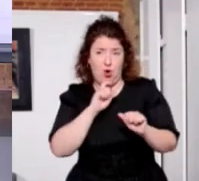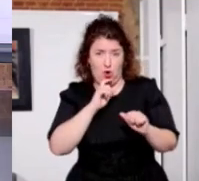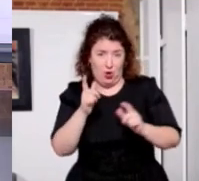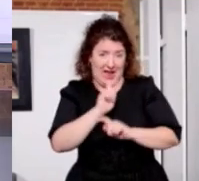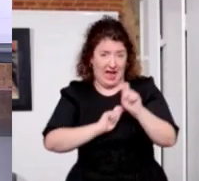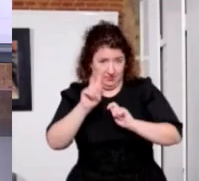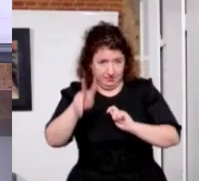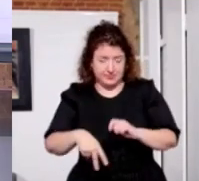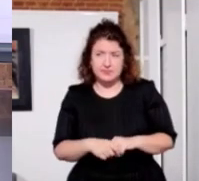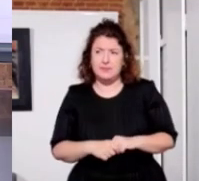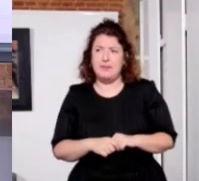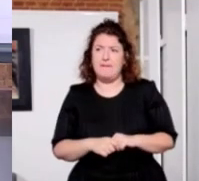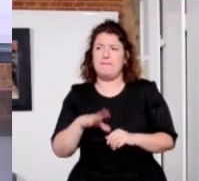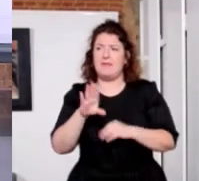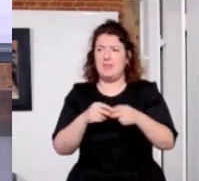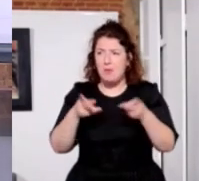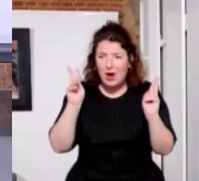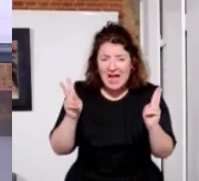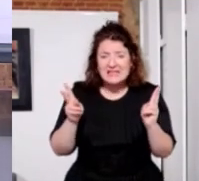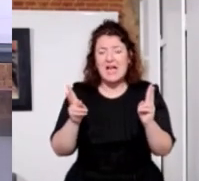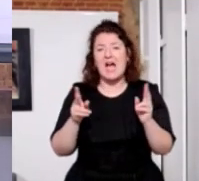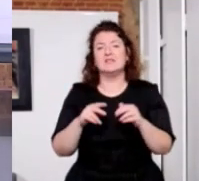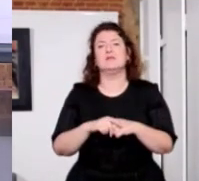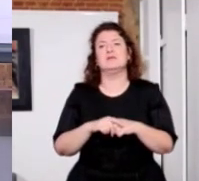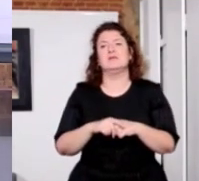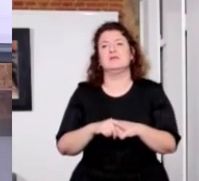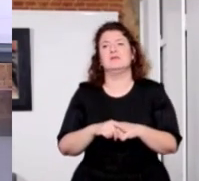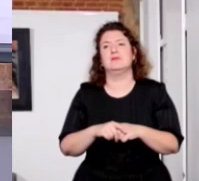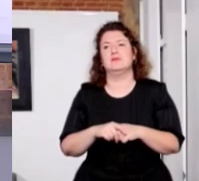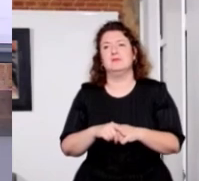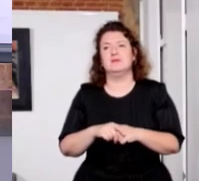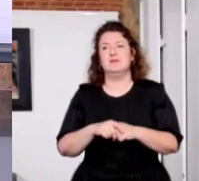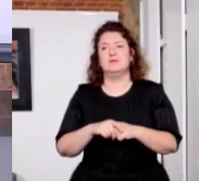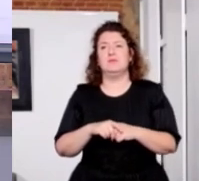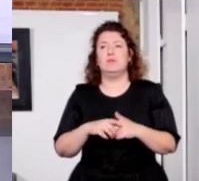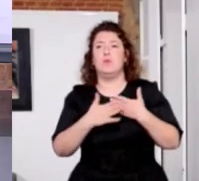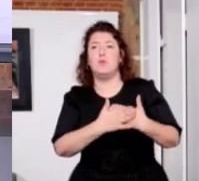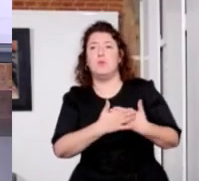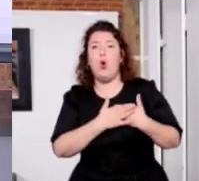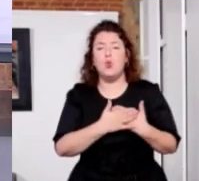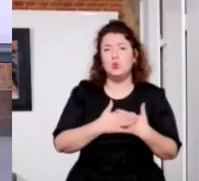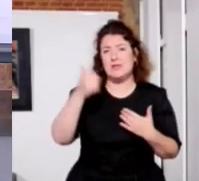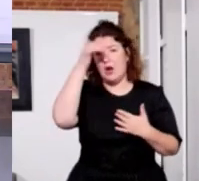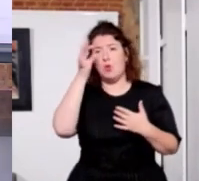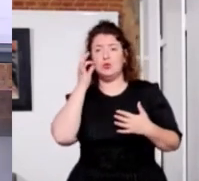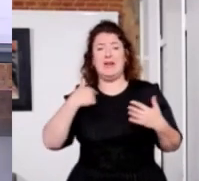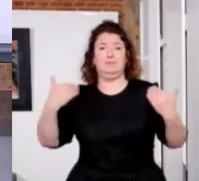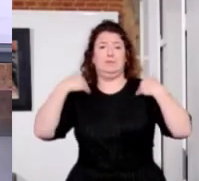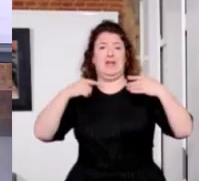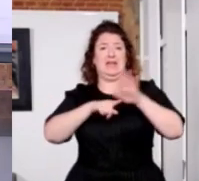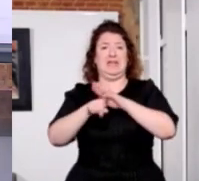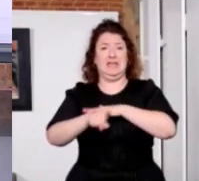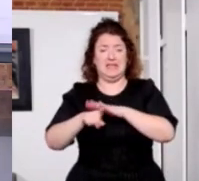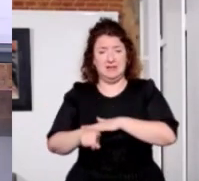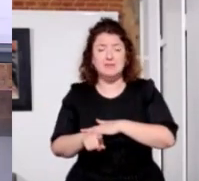efectivamente, democráticas, los que la regían eran voluntarios y voluntarias de la organización.